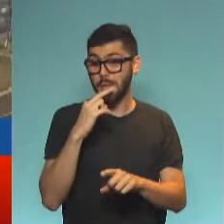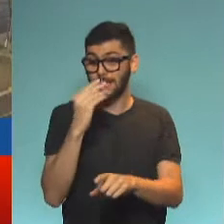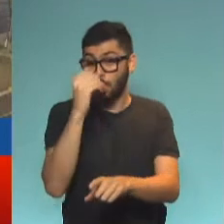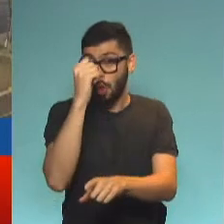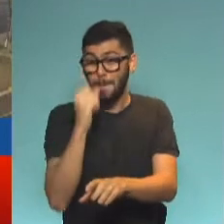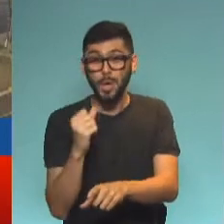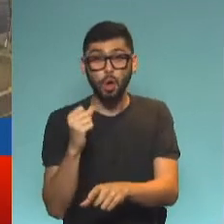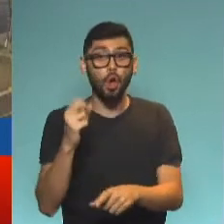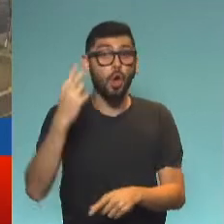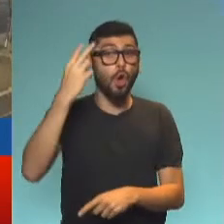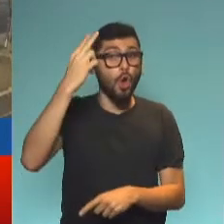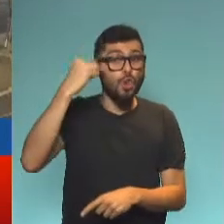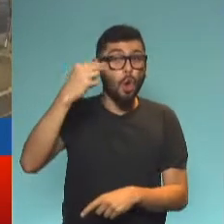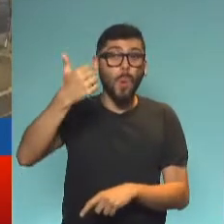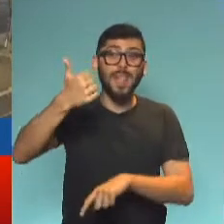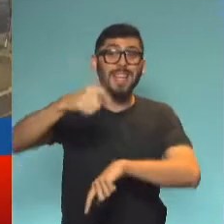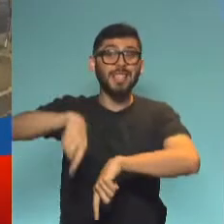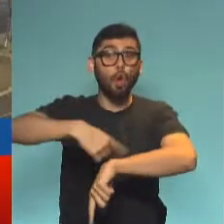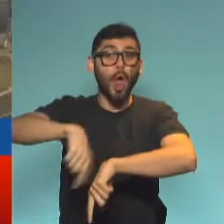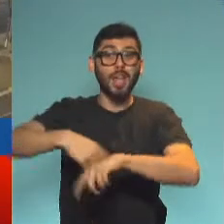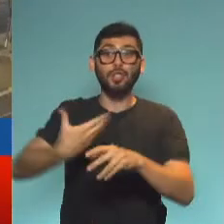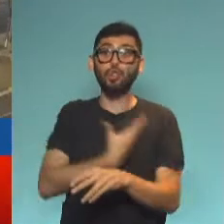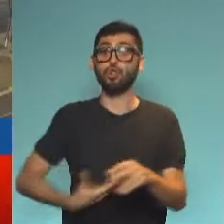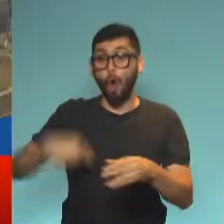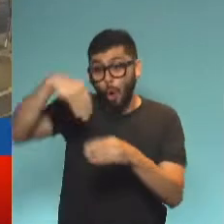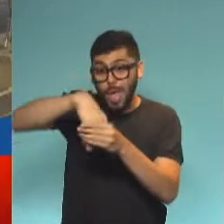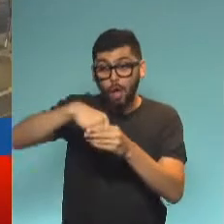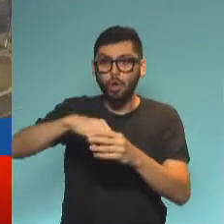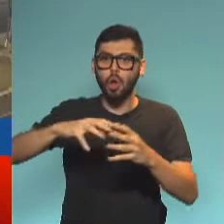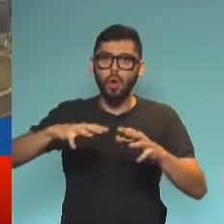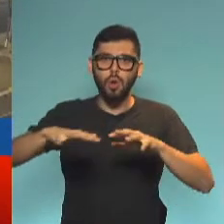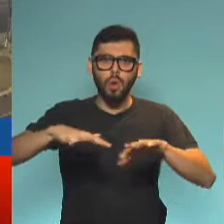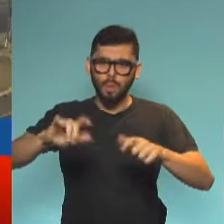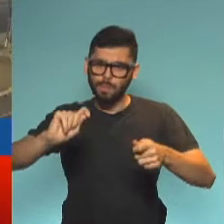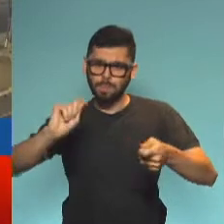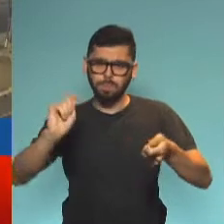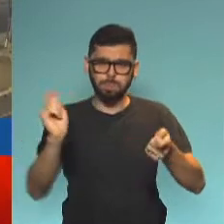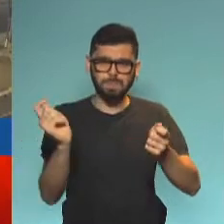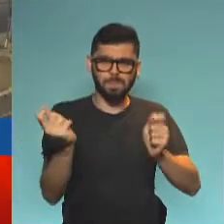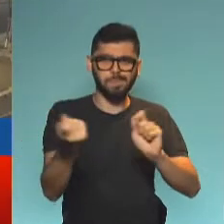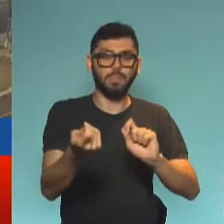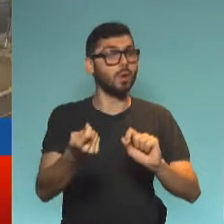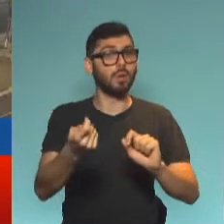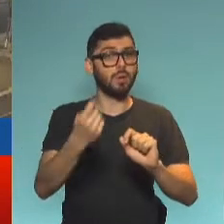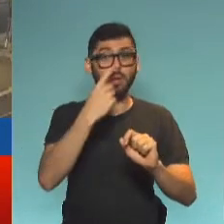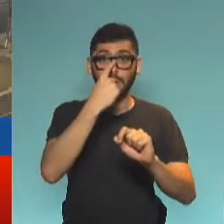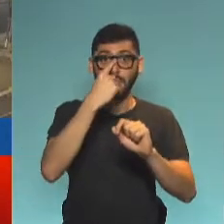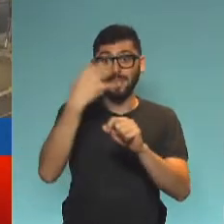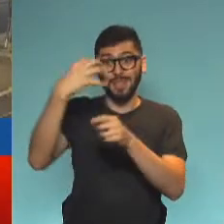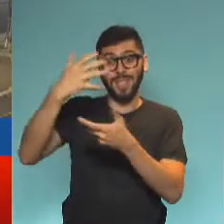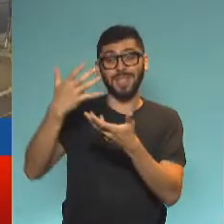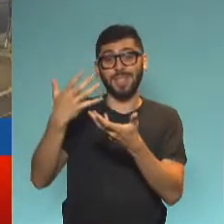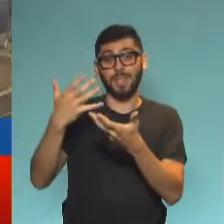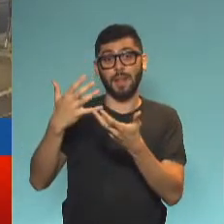hubo 96 horas en que el clima interno del gobierno cambió radicalmente. Entre el termómetro interno de lo que pasaba dentro